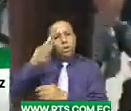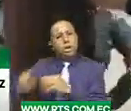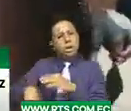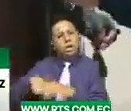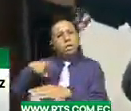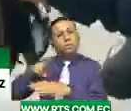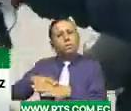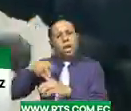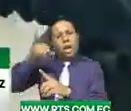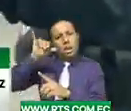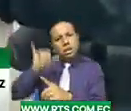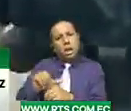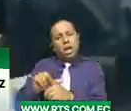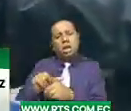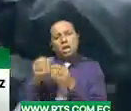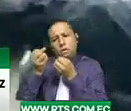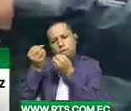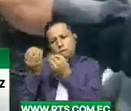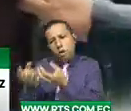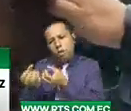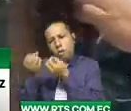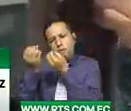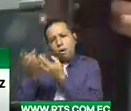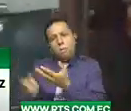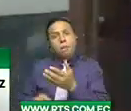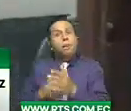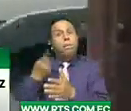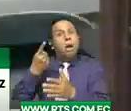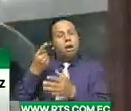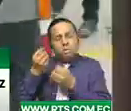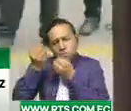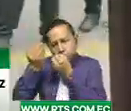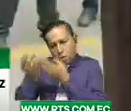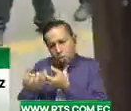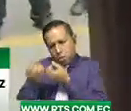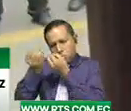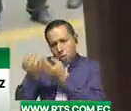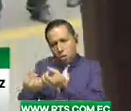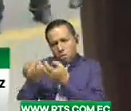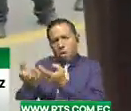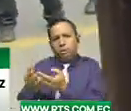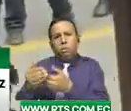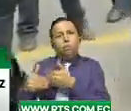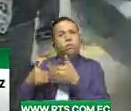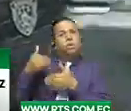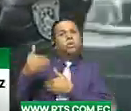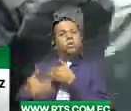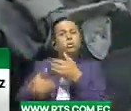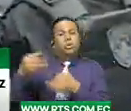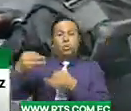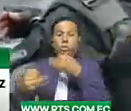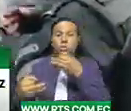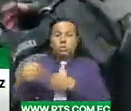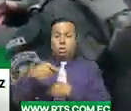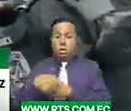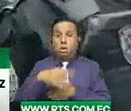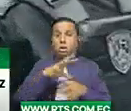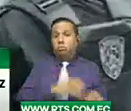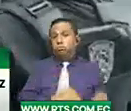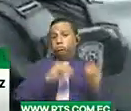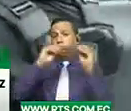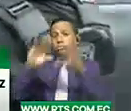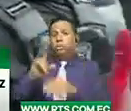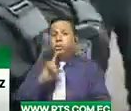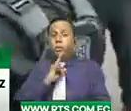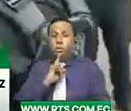Nacional, donde estaría rindiendo su primera declaración preliminar como parte del proceso judicial sobre su extradición.